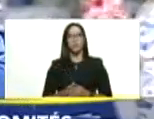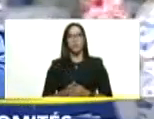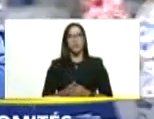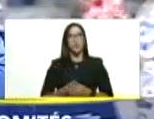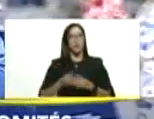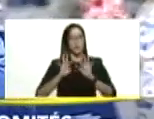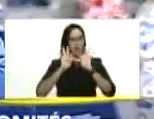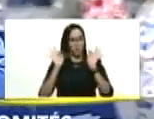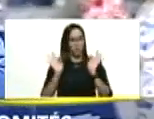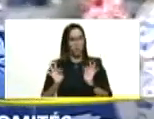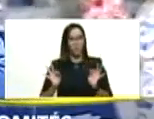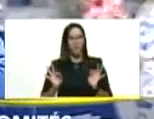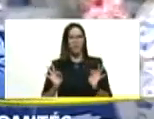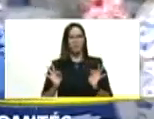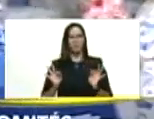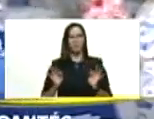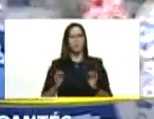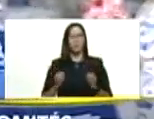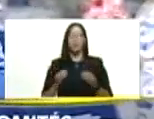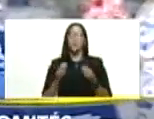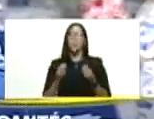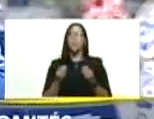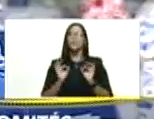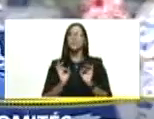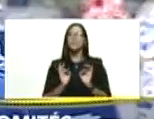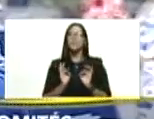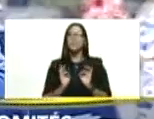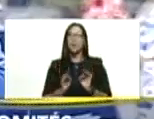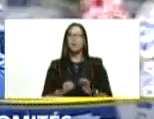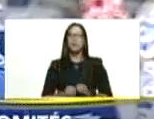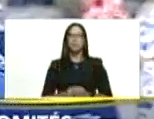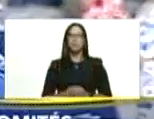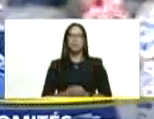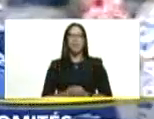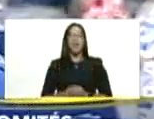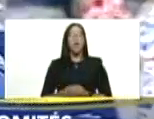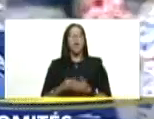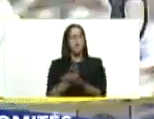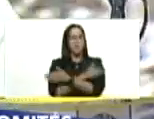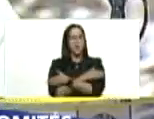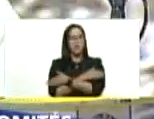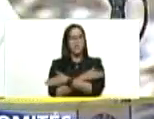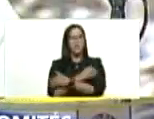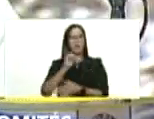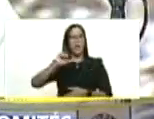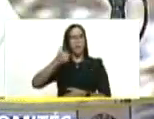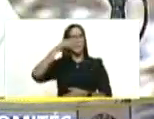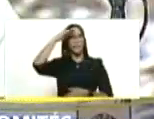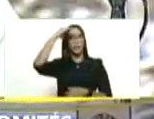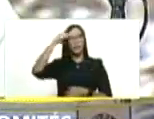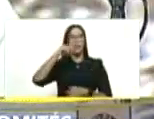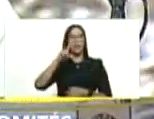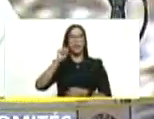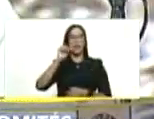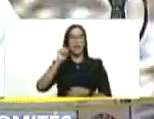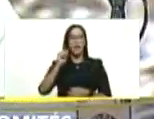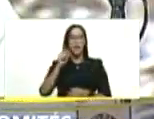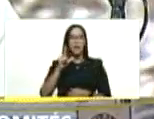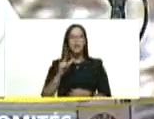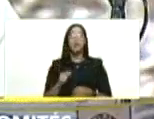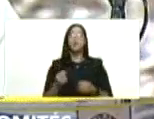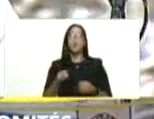manera muy especial, felicitar al mayor general Leal Tellería por el tremendo